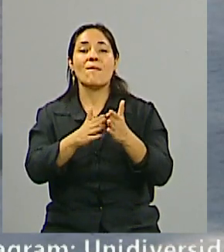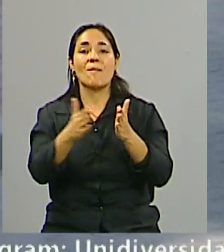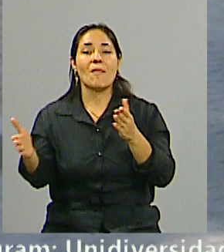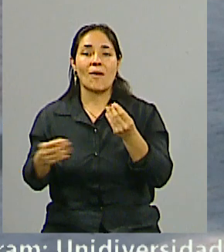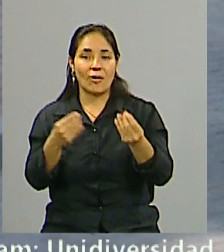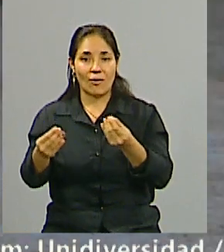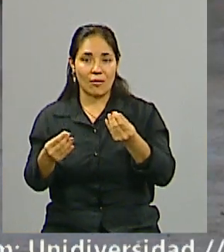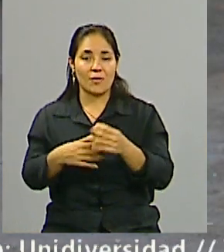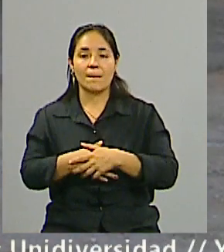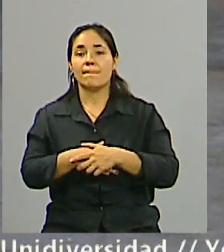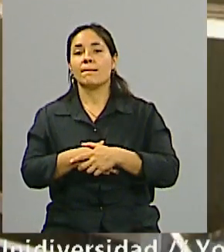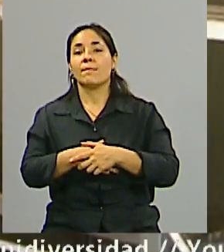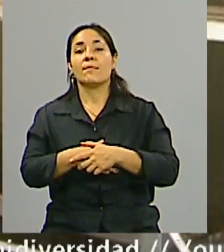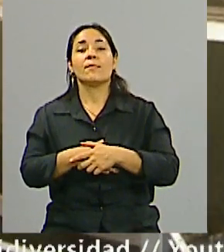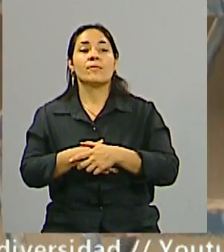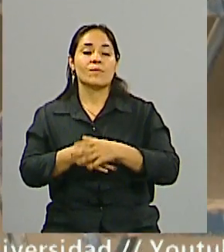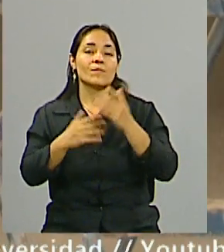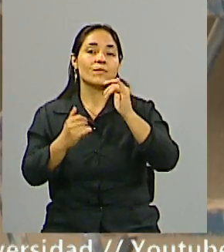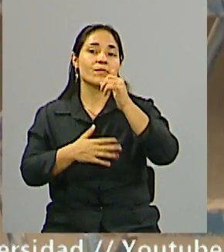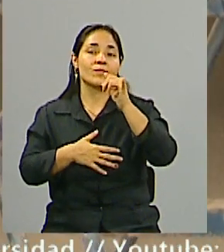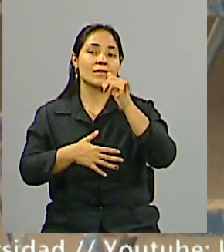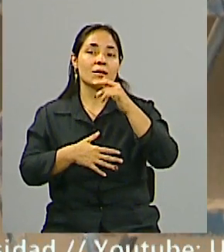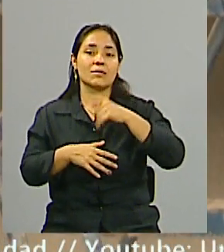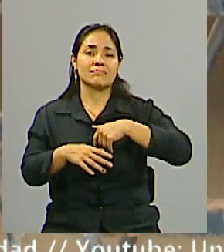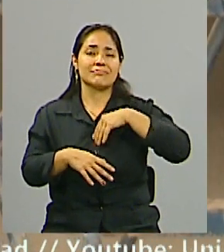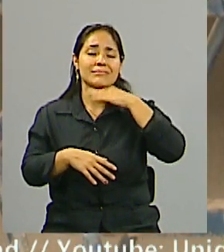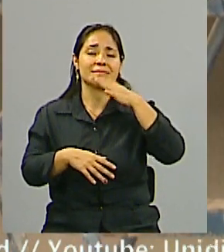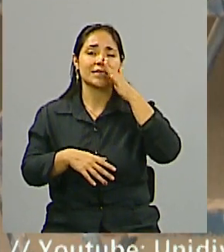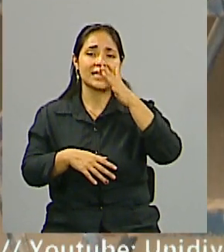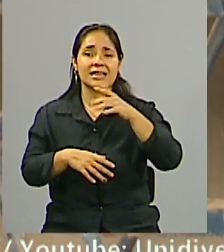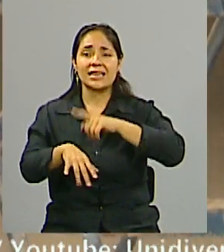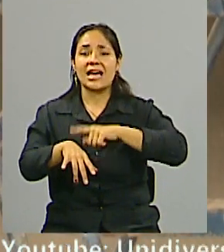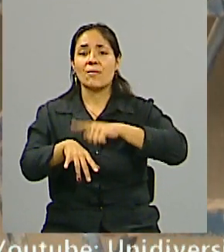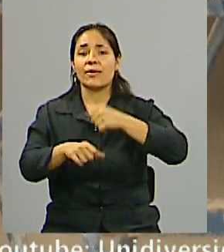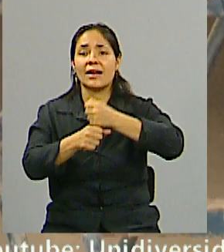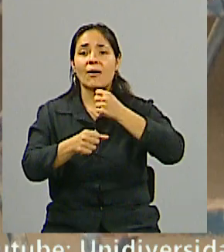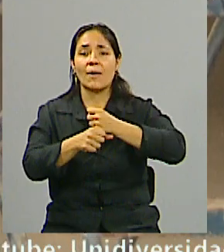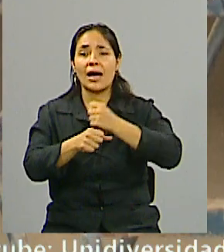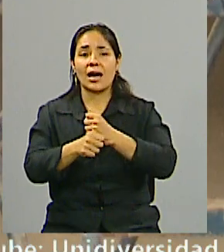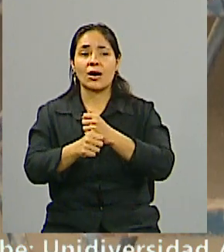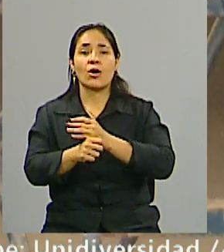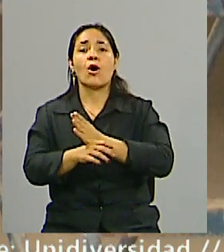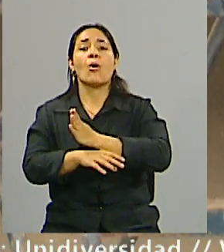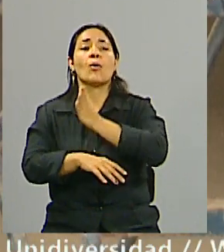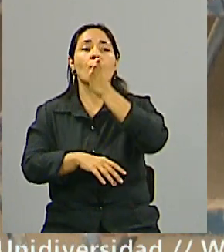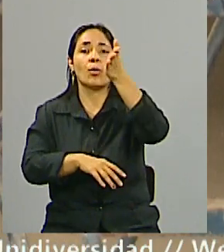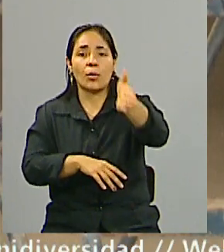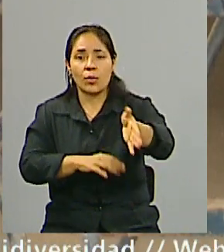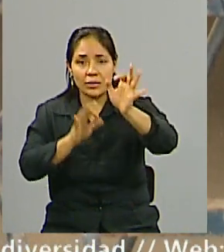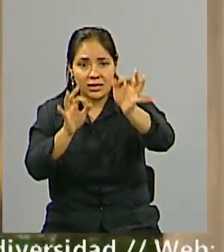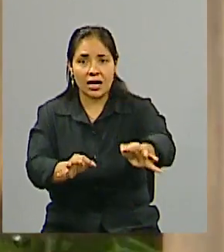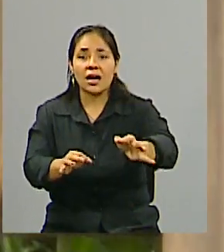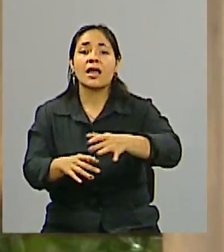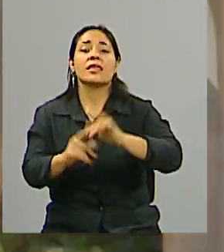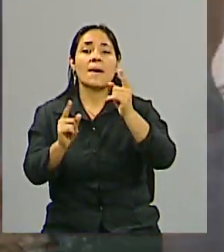general, a pesar de que estamos sobrecargados, no contamos mucho tiempo de trabajo, el tiempo de traslado, el tiempo de formación